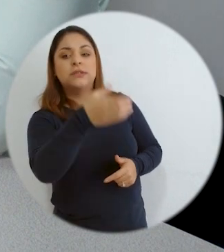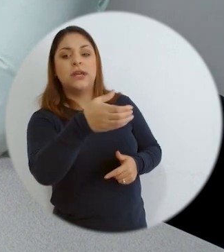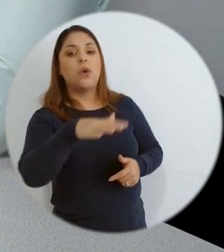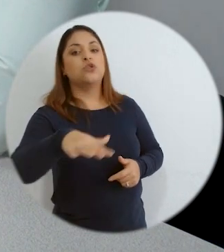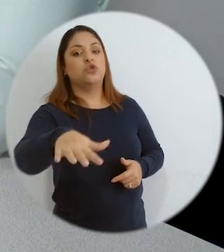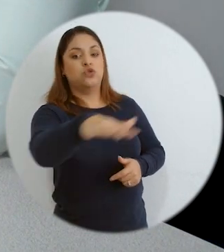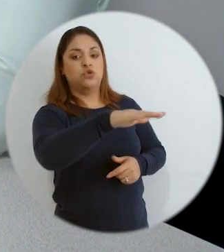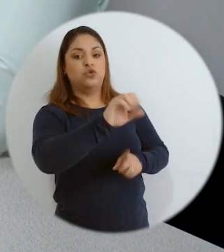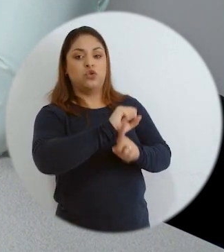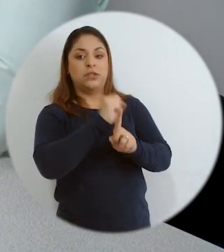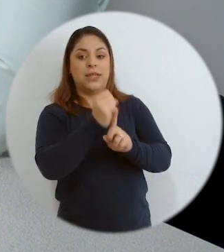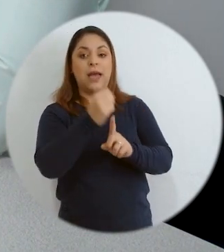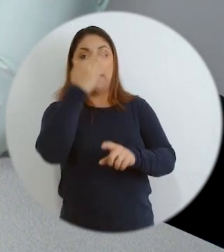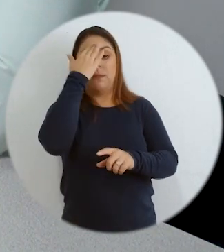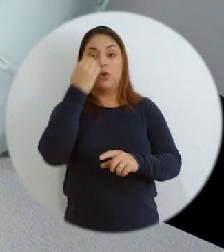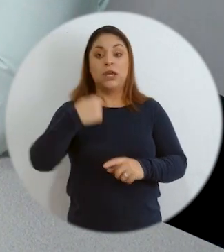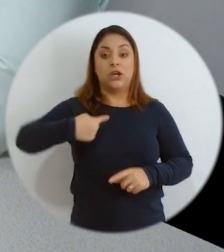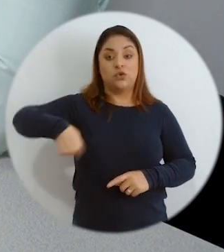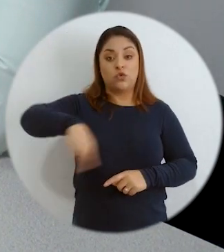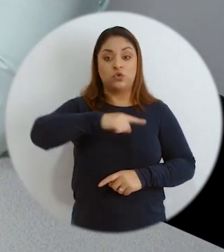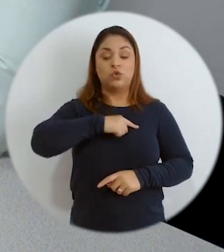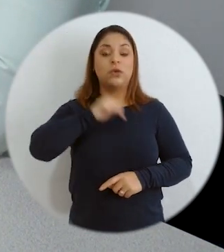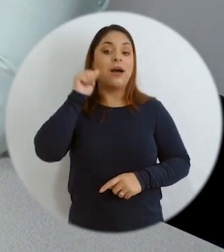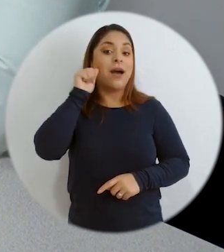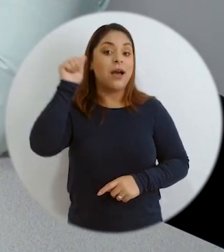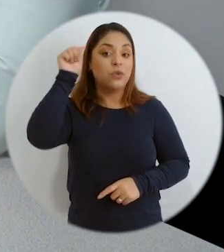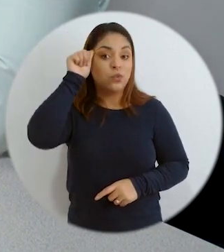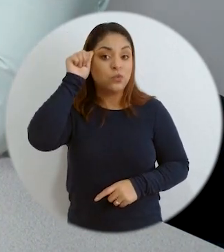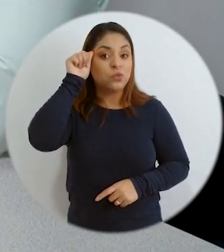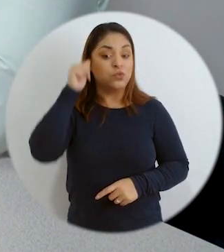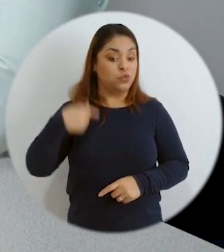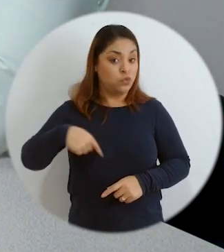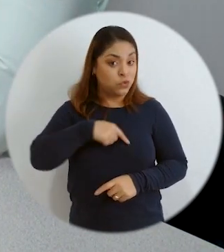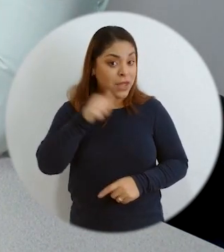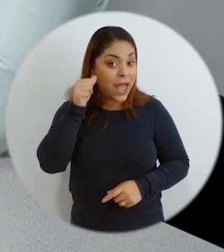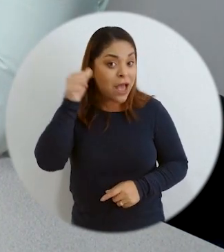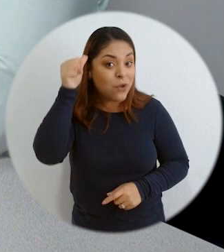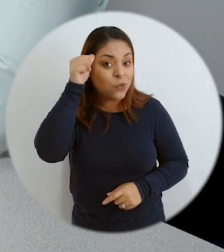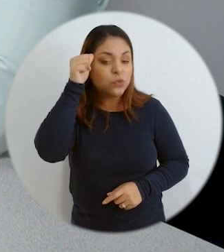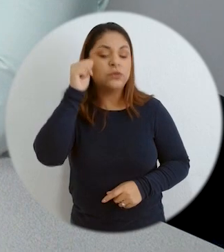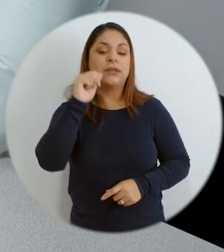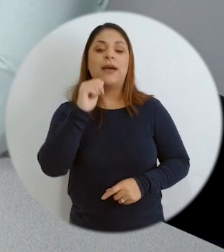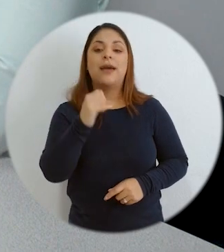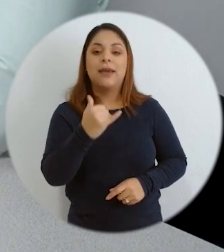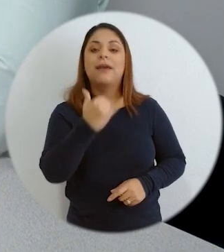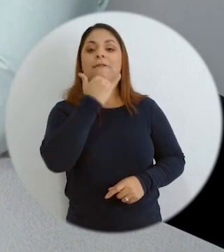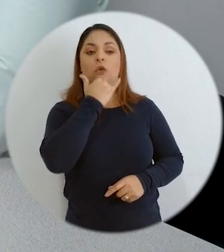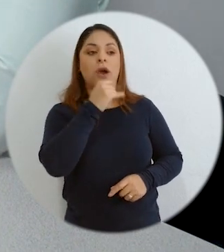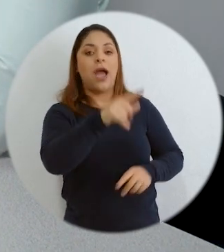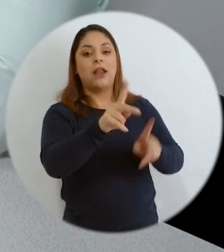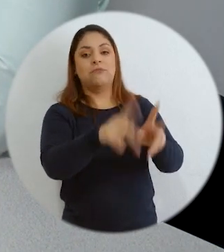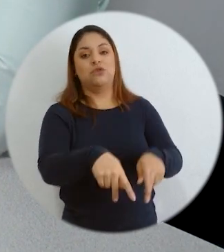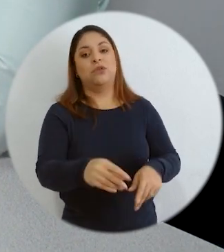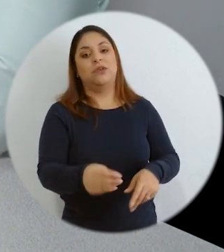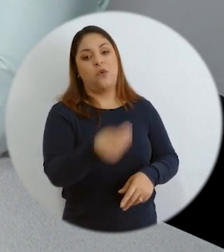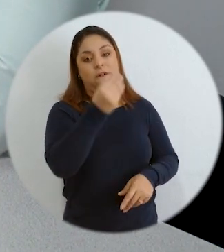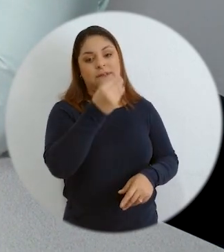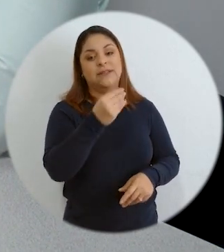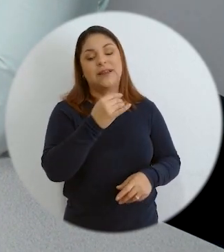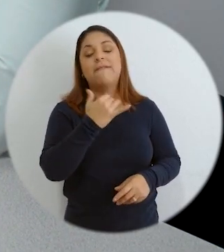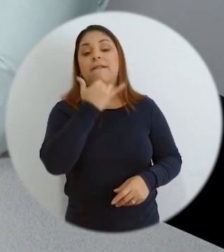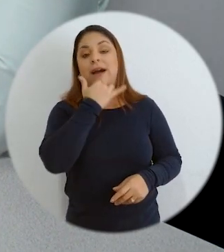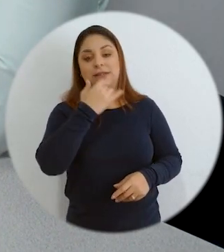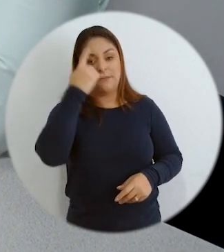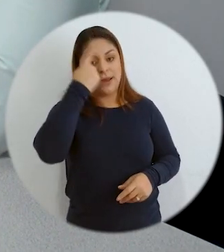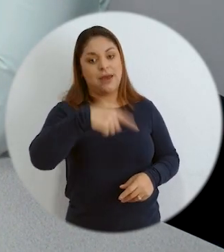debe ser primordialmente para la sociedad, porque yo creo que somos nosotros y nosotras los adultos, nuestra generación de adultos, la que le está fallando a la